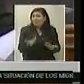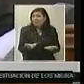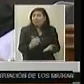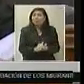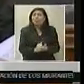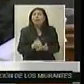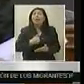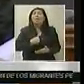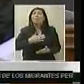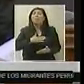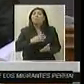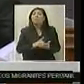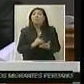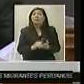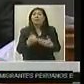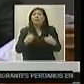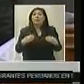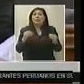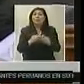presidente, el propio Decreto Supremo